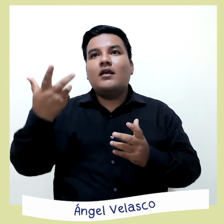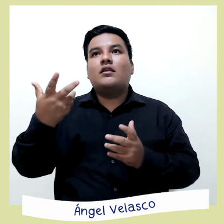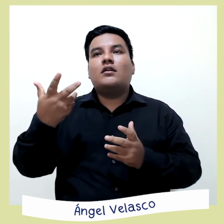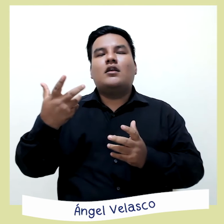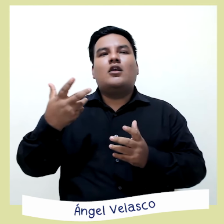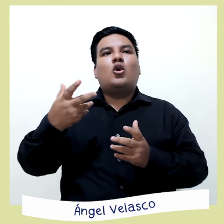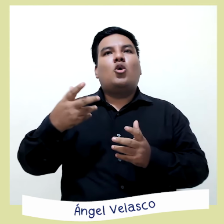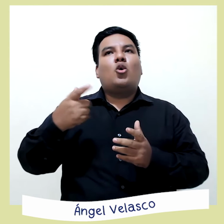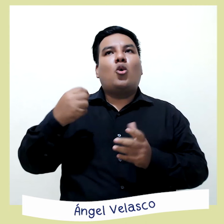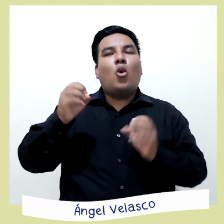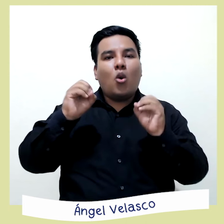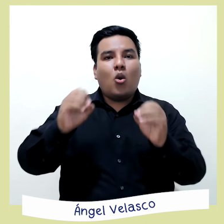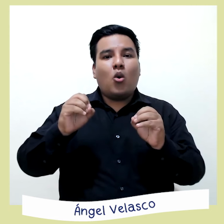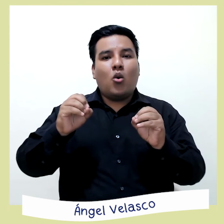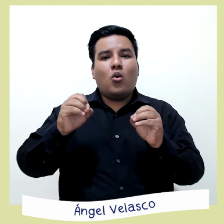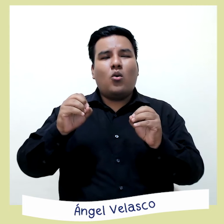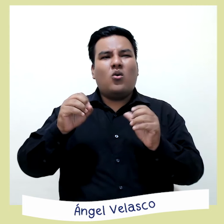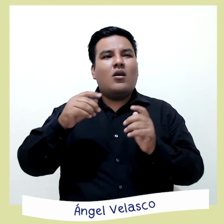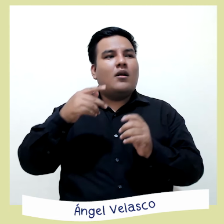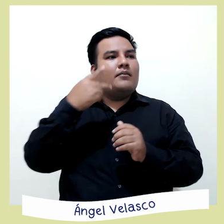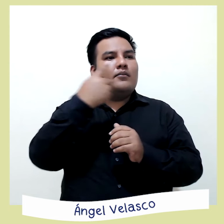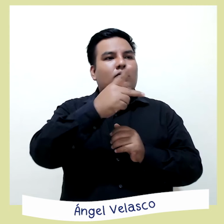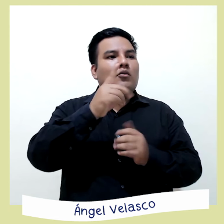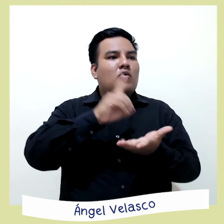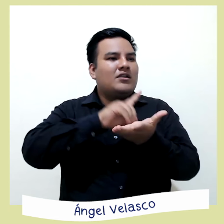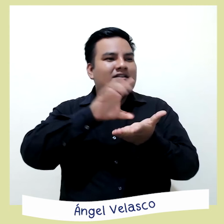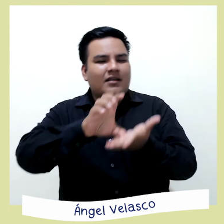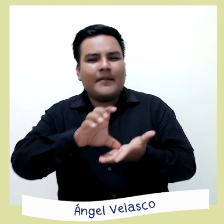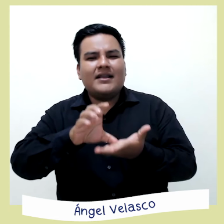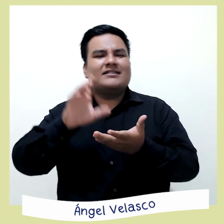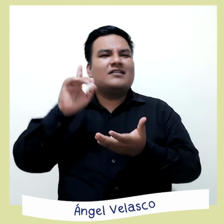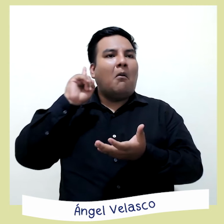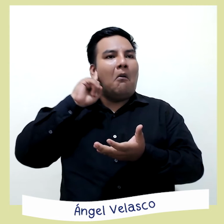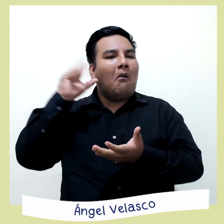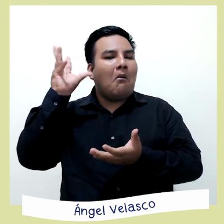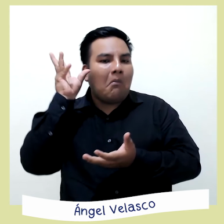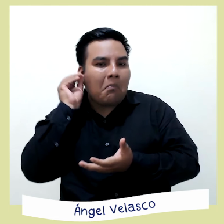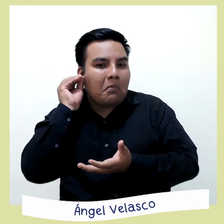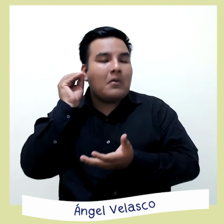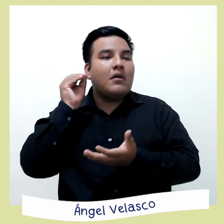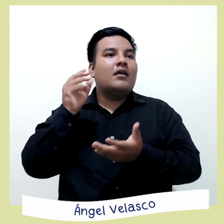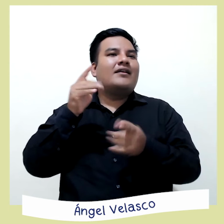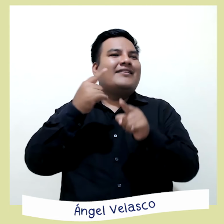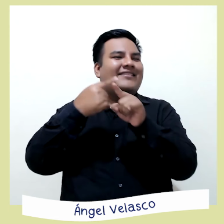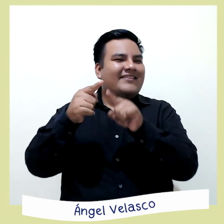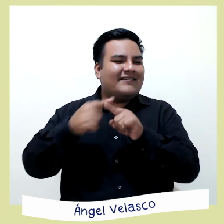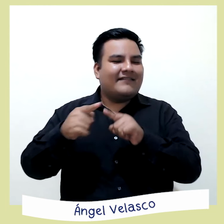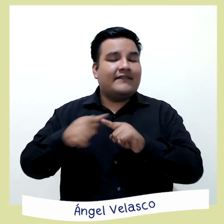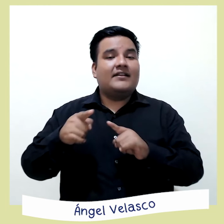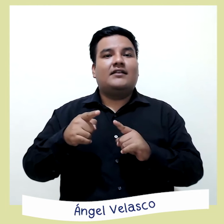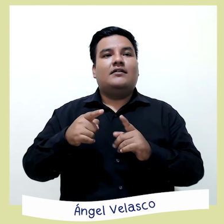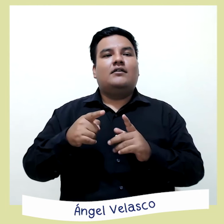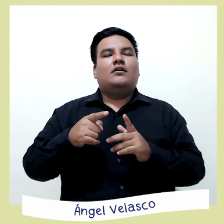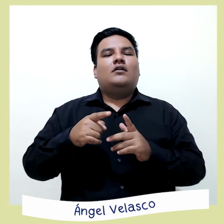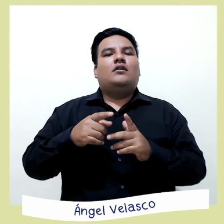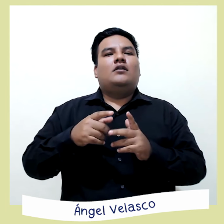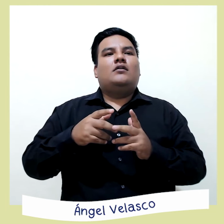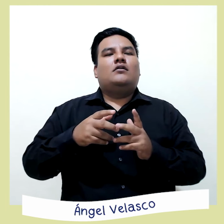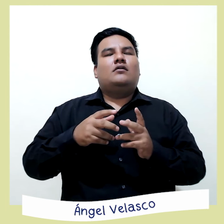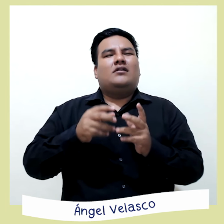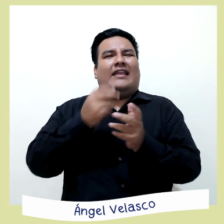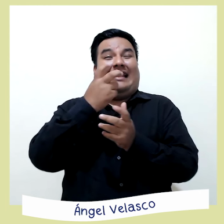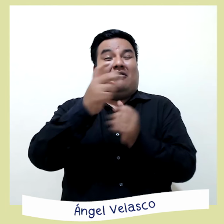señalaron, ¿no? O es un problema mental, o es un problema psicomotor, o es un problema auditivo, de los